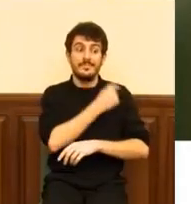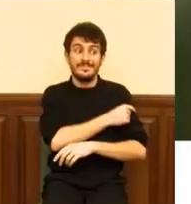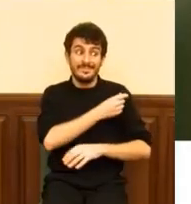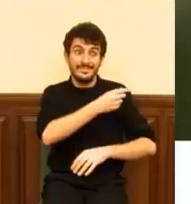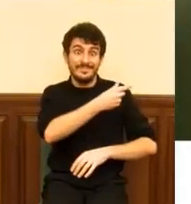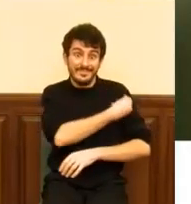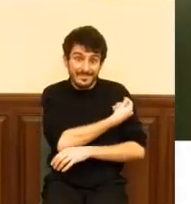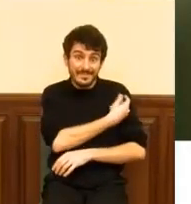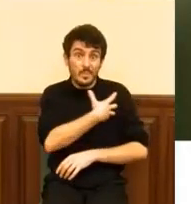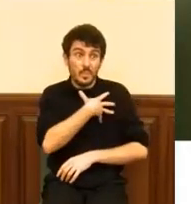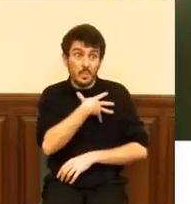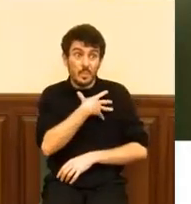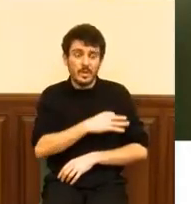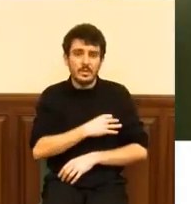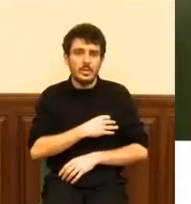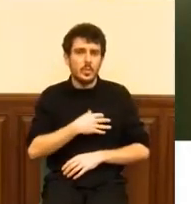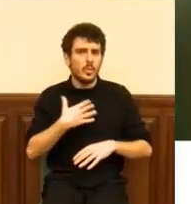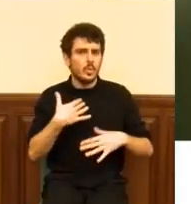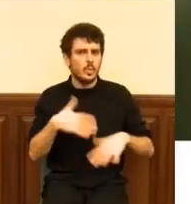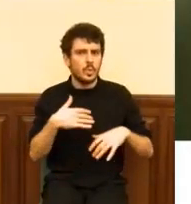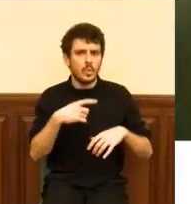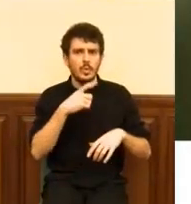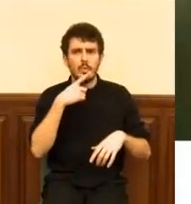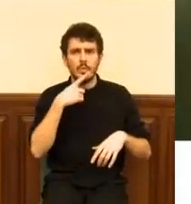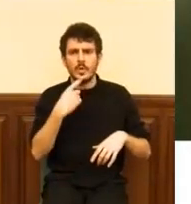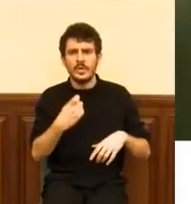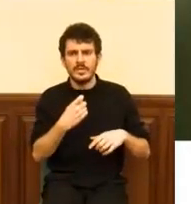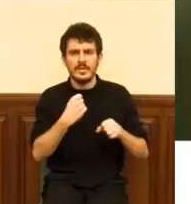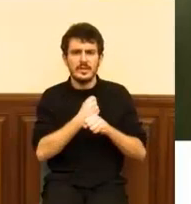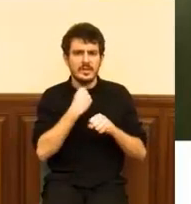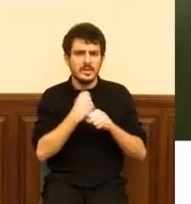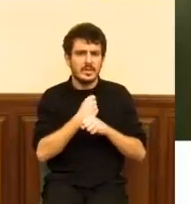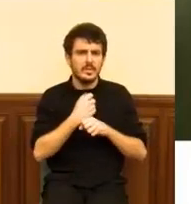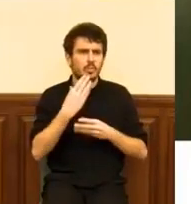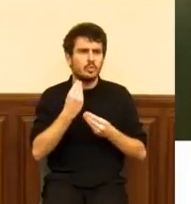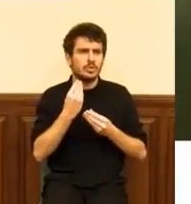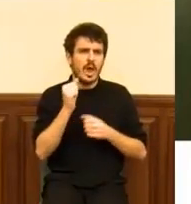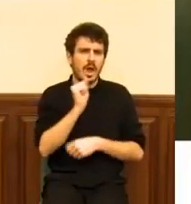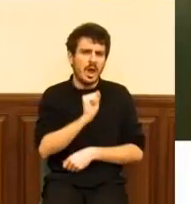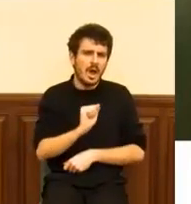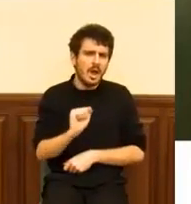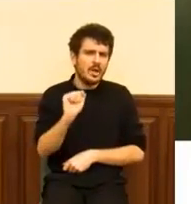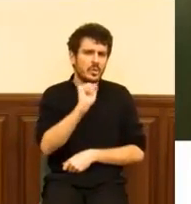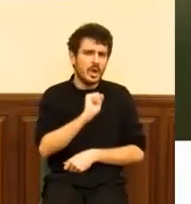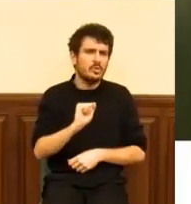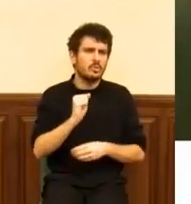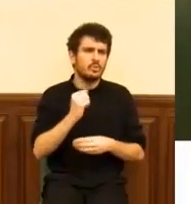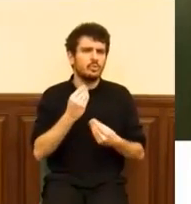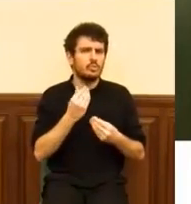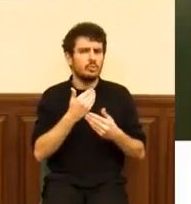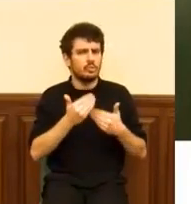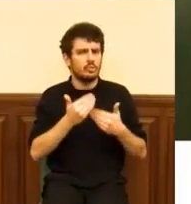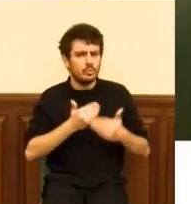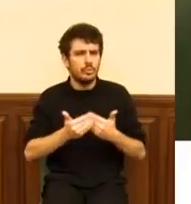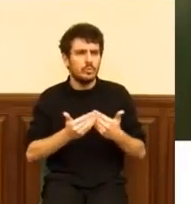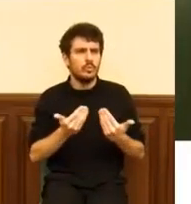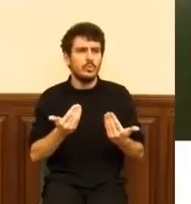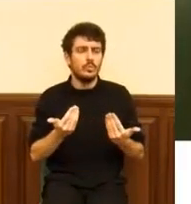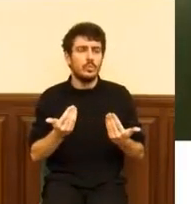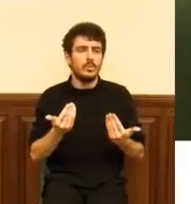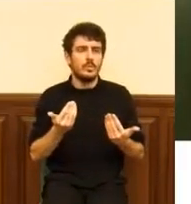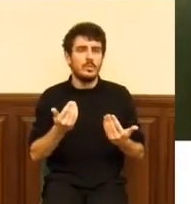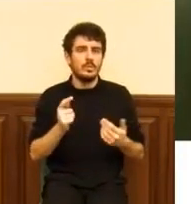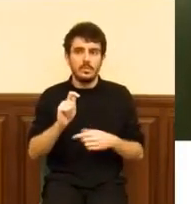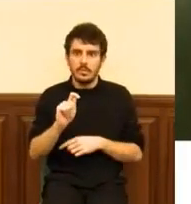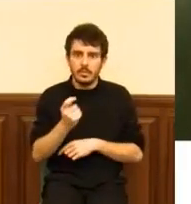administrar son muy laboriosos y son complejos y llevan muchos, muchos años. Y de verdad la tenemos,